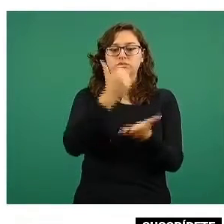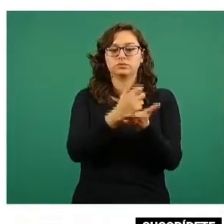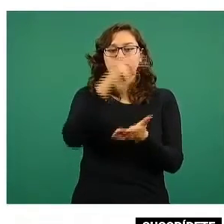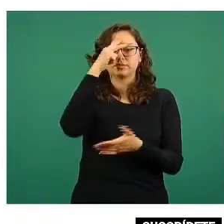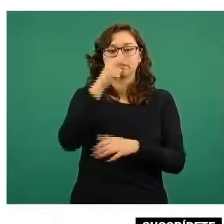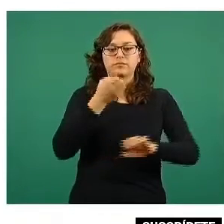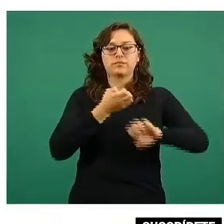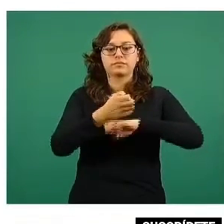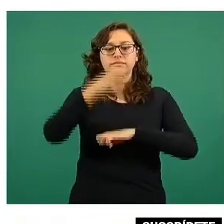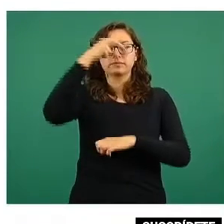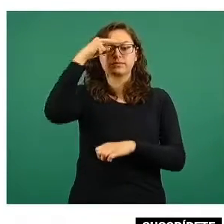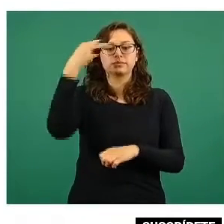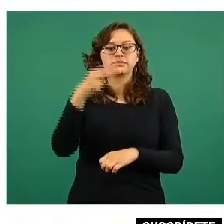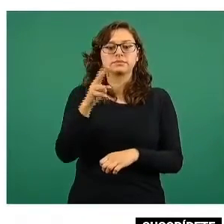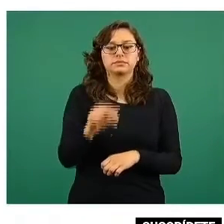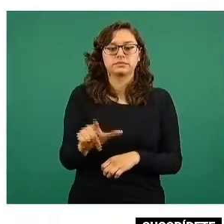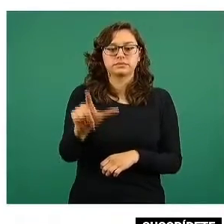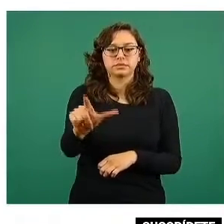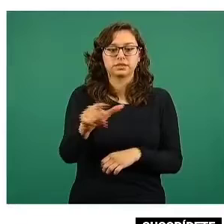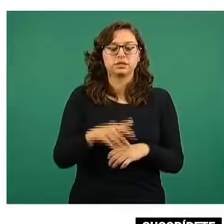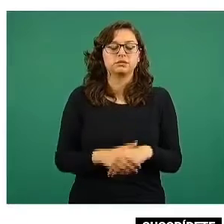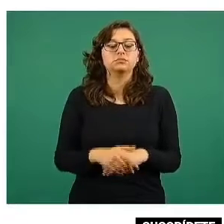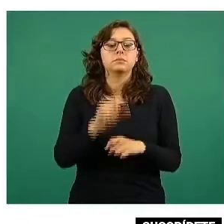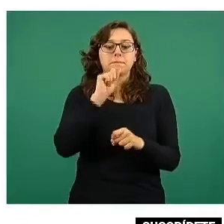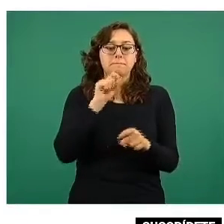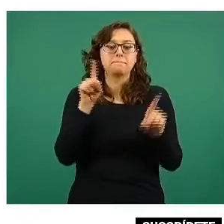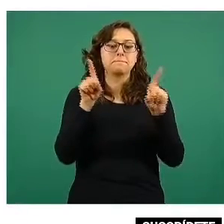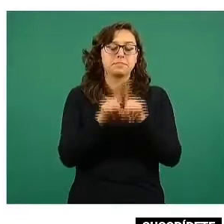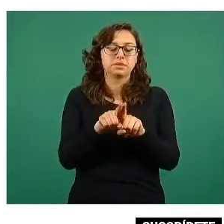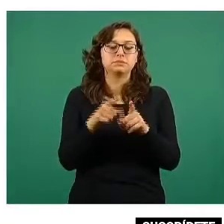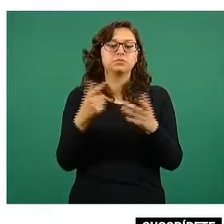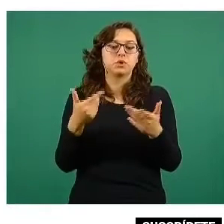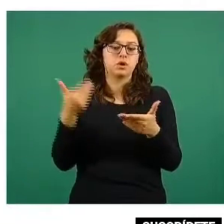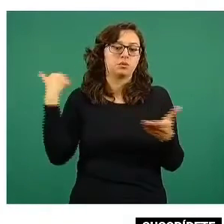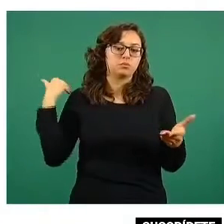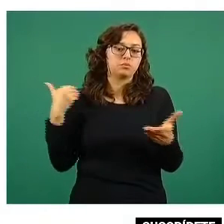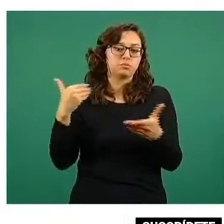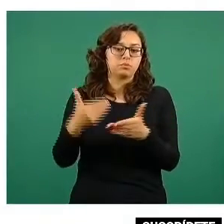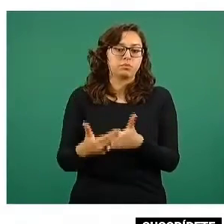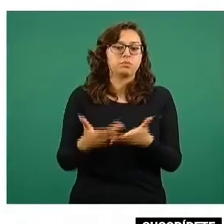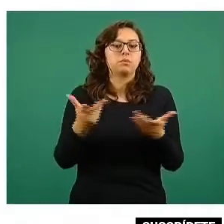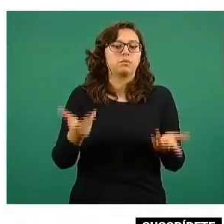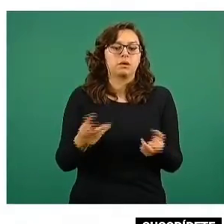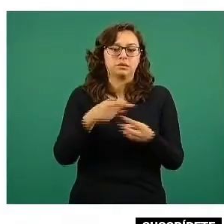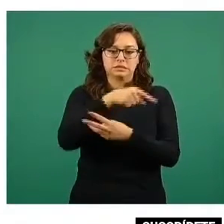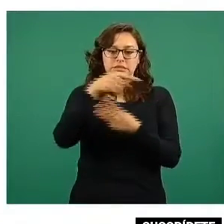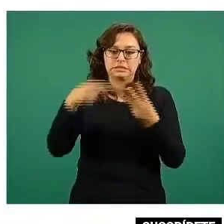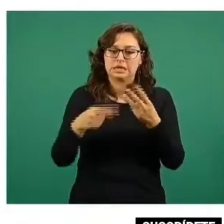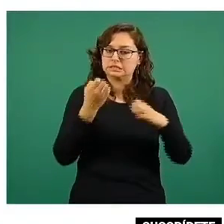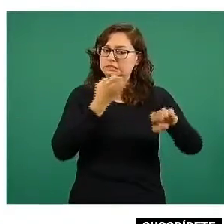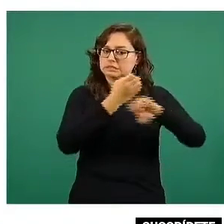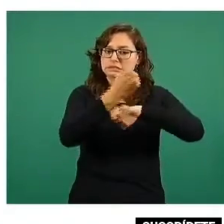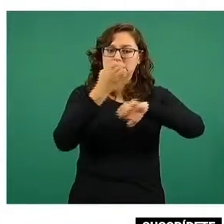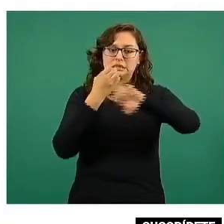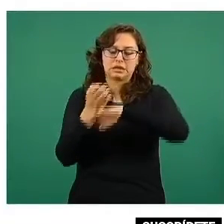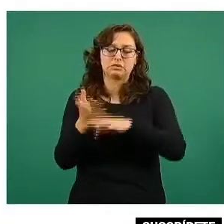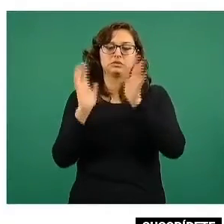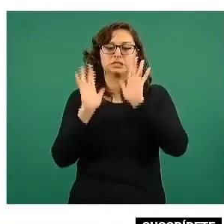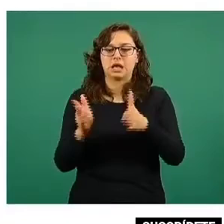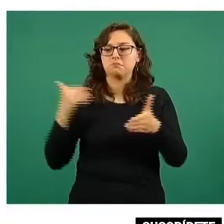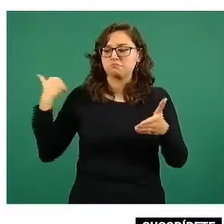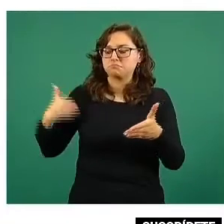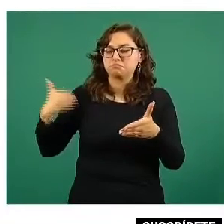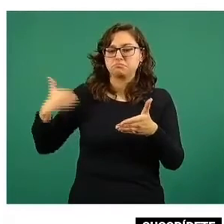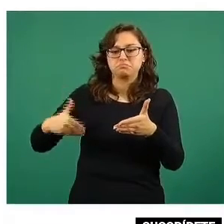México, Estado de México y Nuevo León, y como hemos visto en días previos son precisamente las que han estado en esta situación durante ya algunos